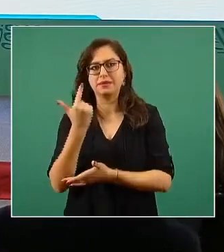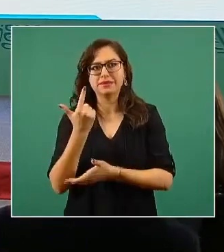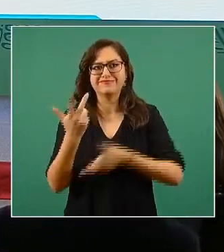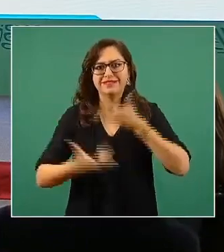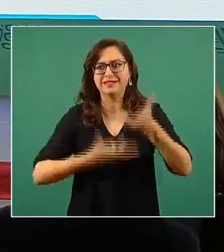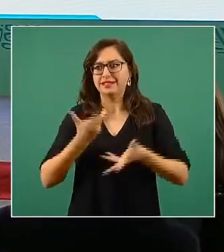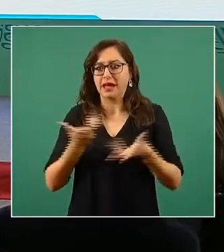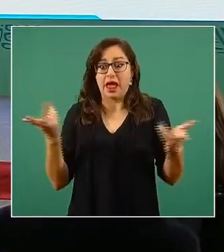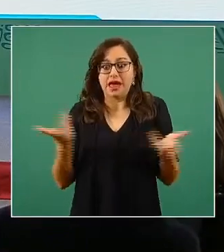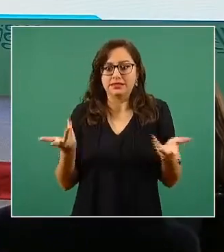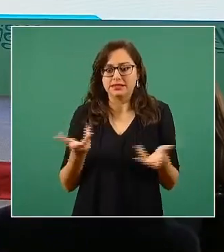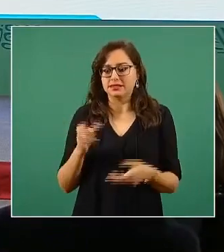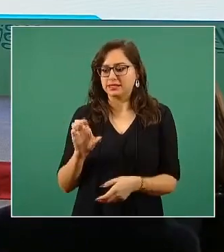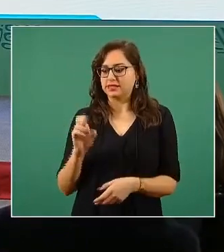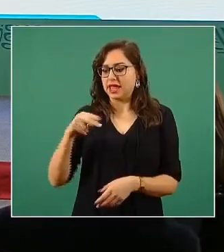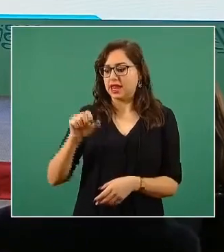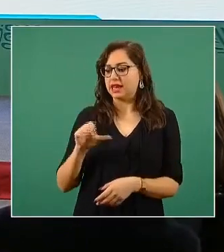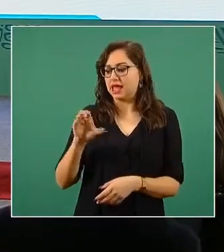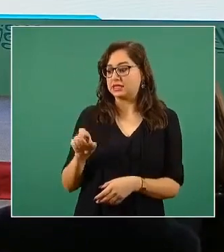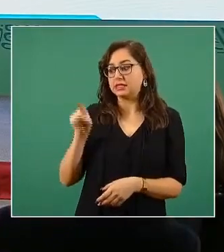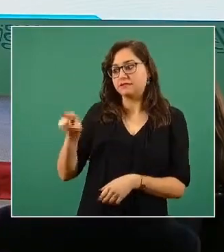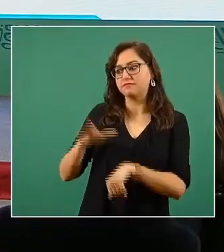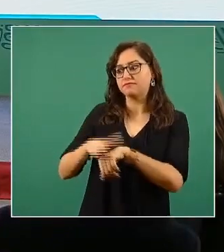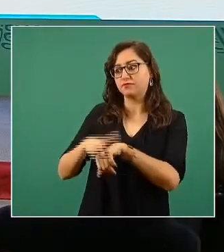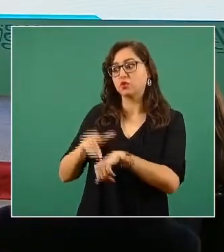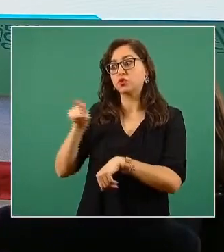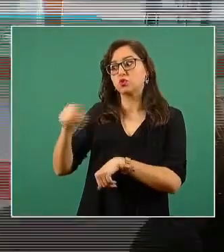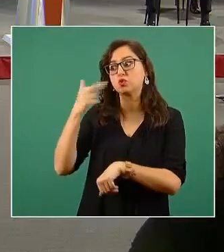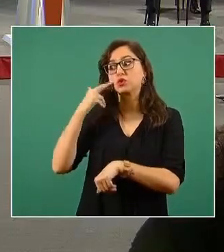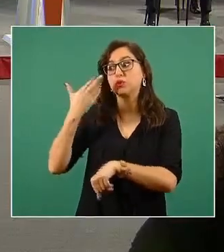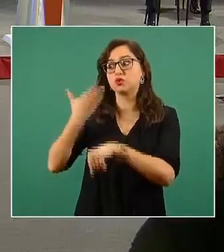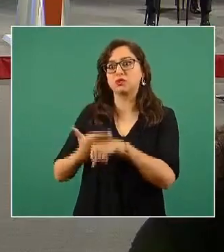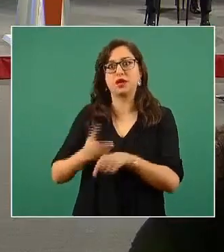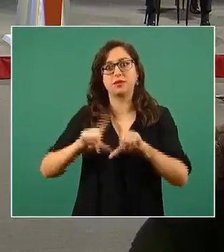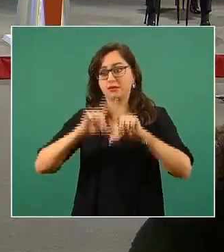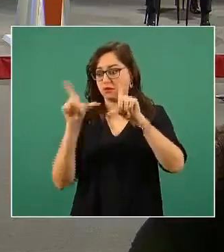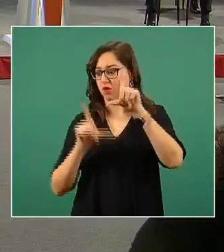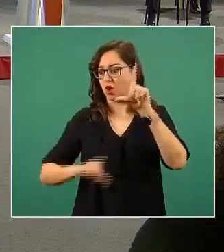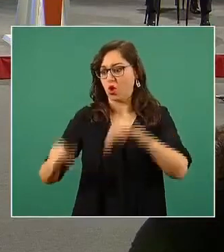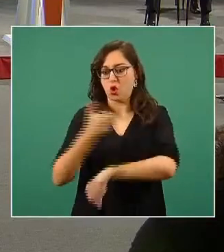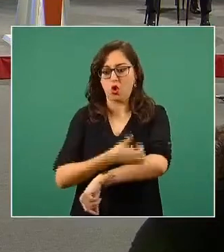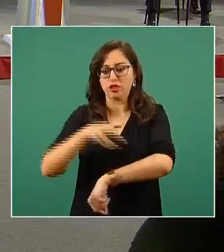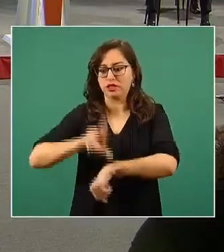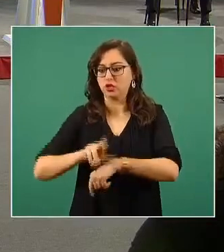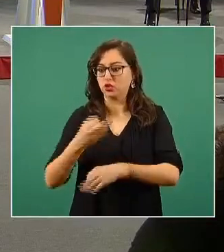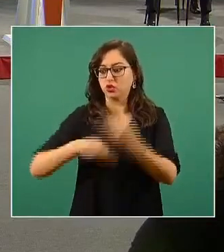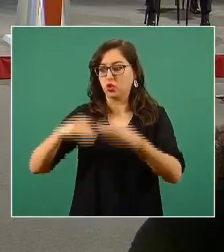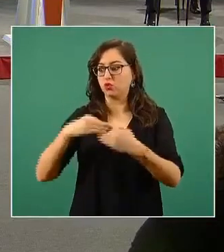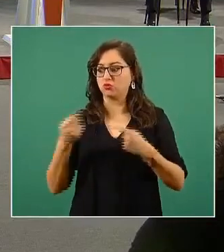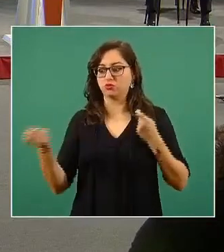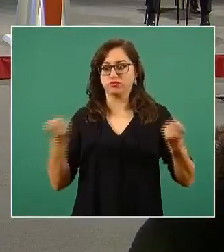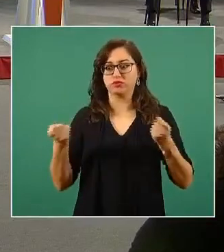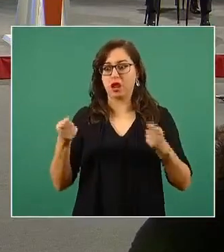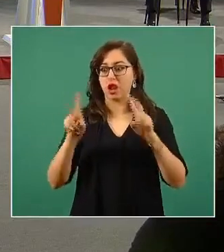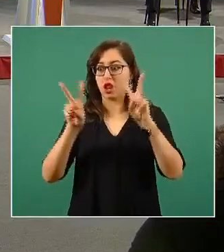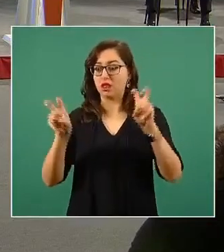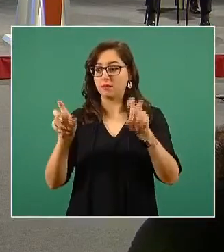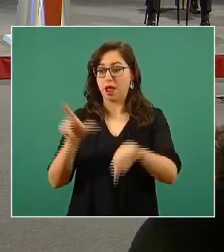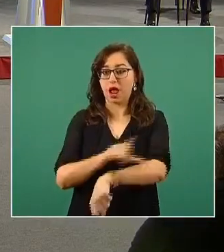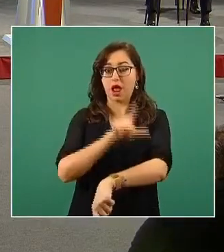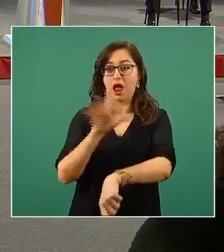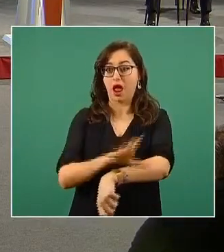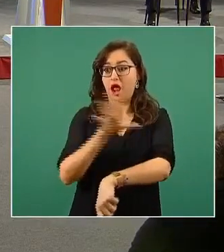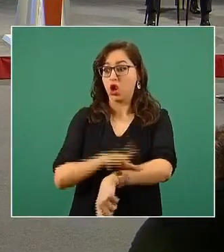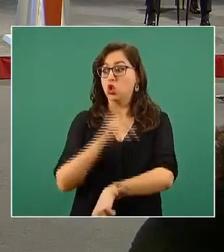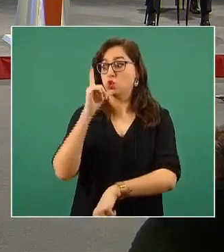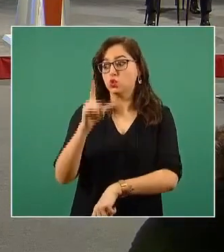SENACE, que es quien coordina a todo el mercado eléctrico, a que se declare el estado de emergencia, el cual se declara el